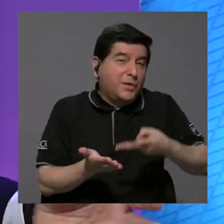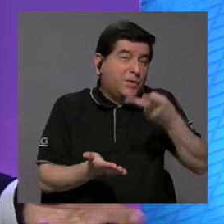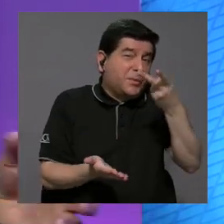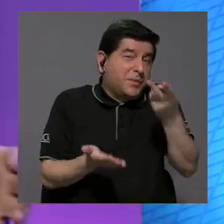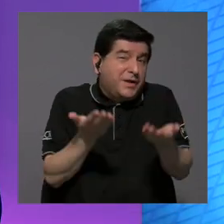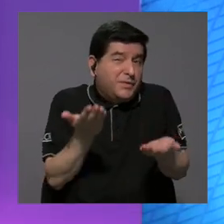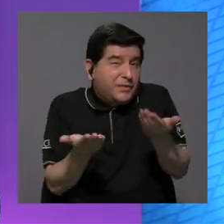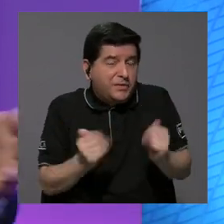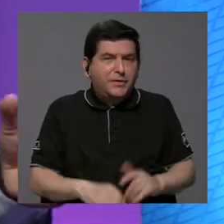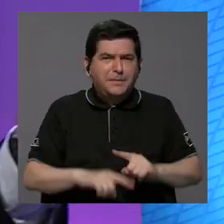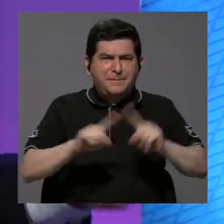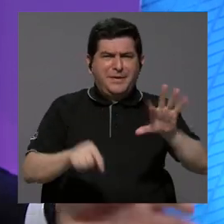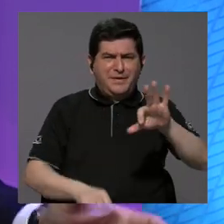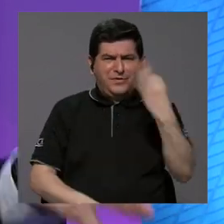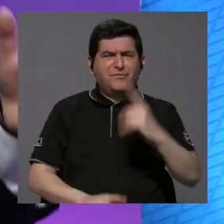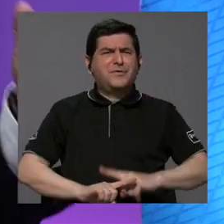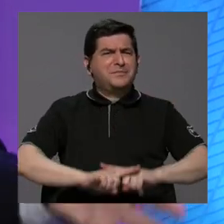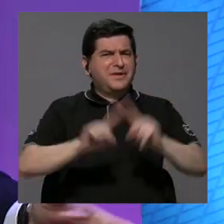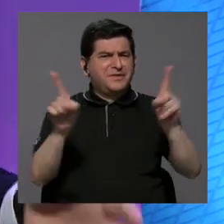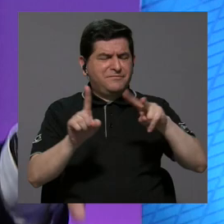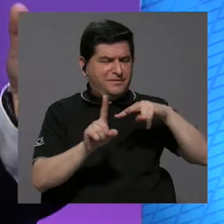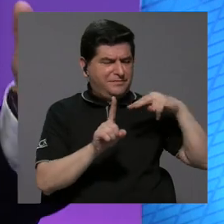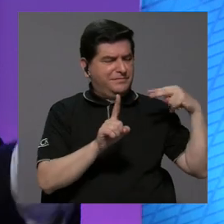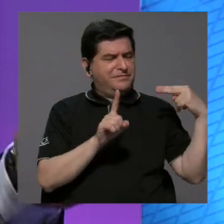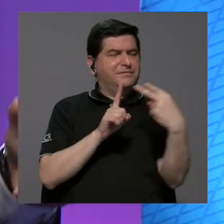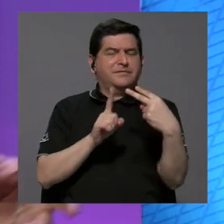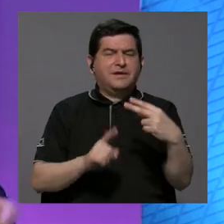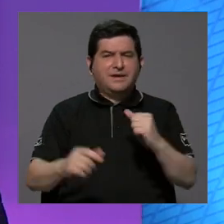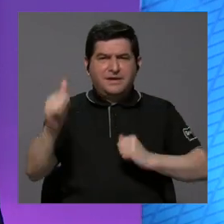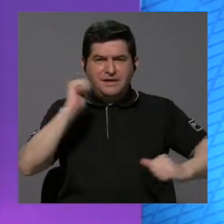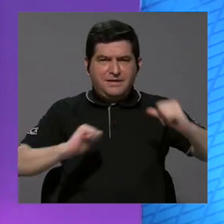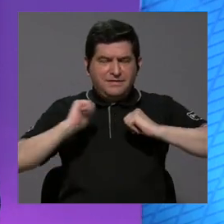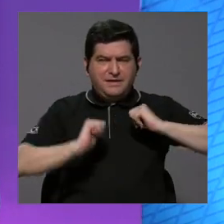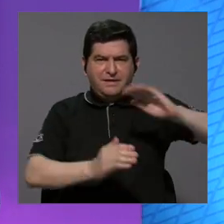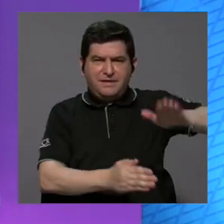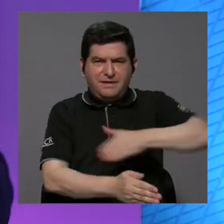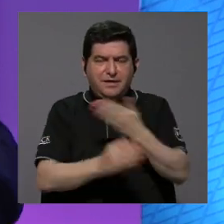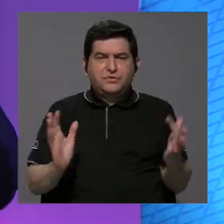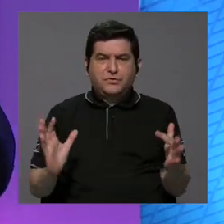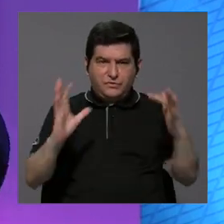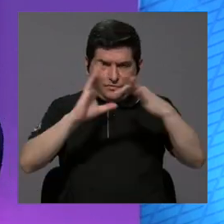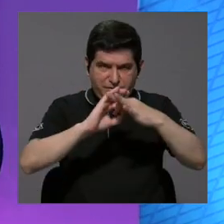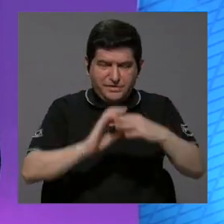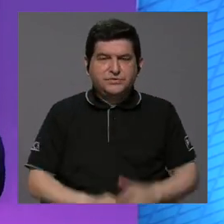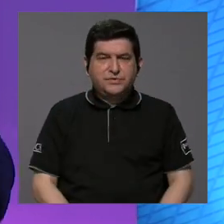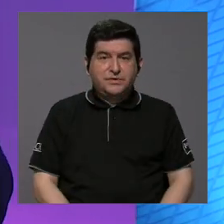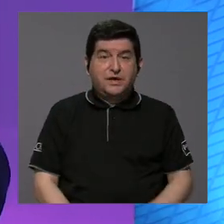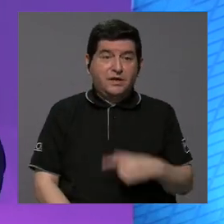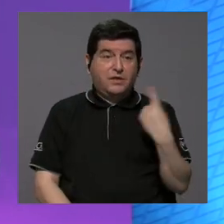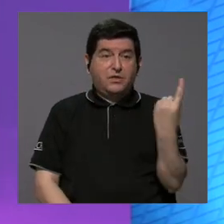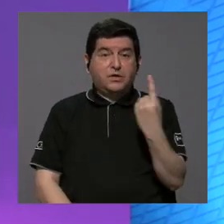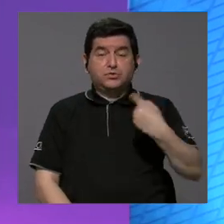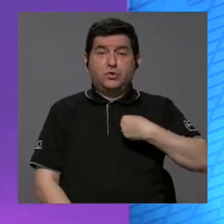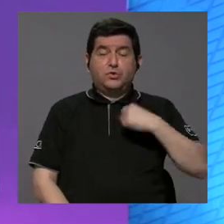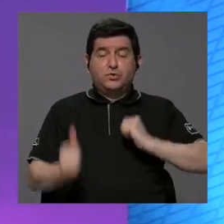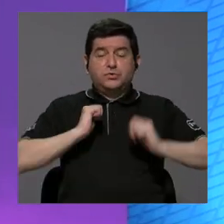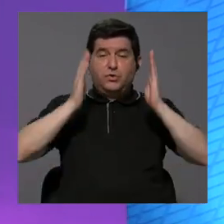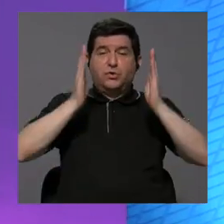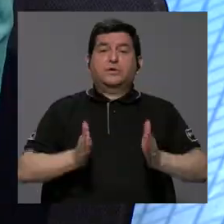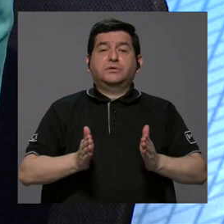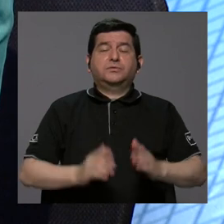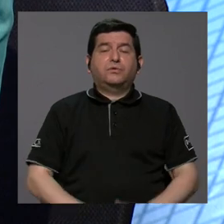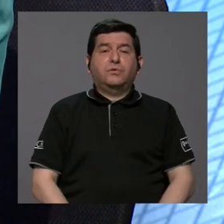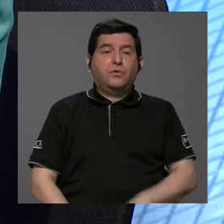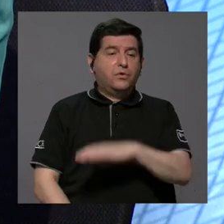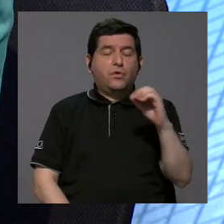un menosprecio pero una forma distinta de ver el teatro musical con relación a meramente yo ser actor teatral